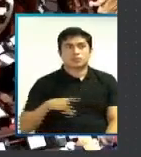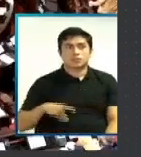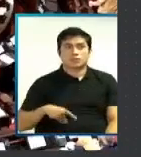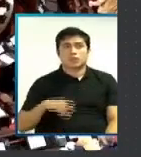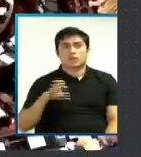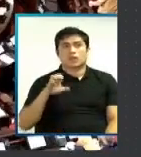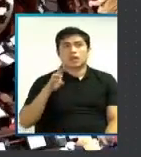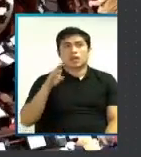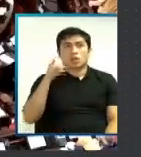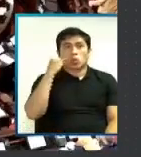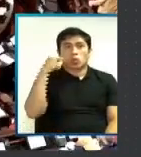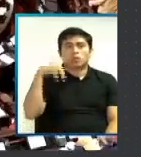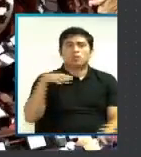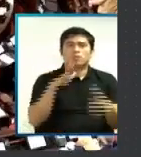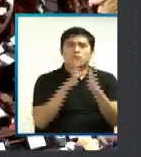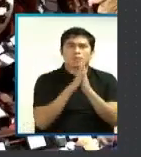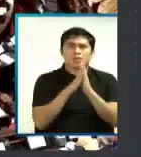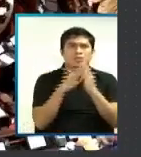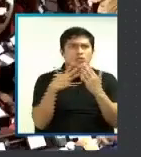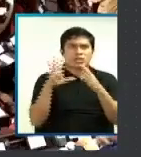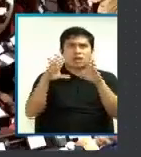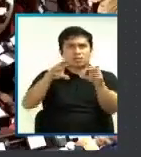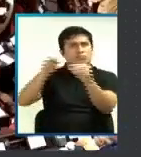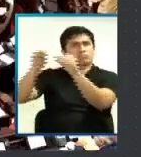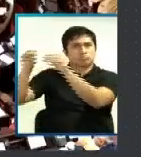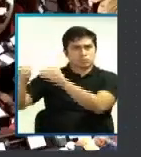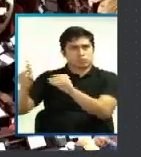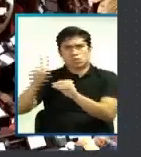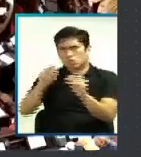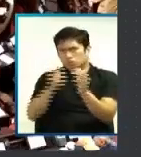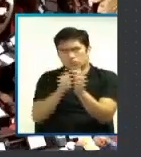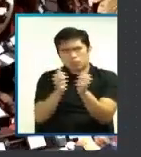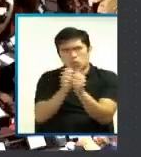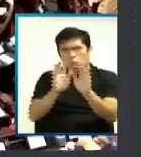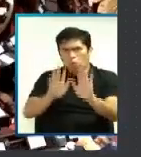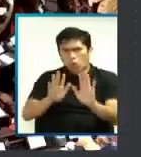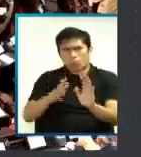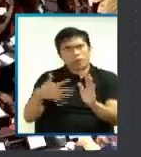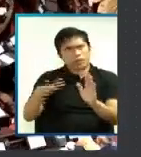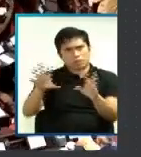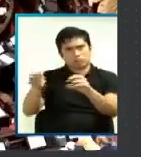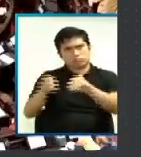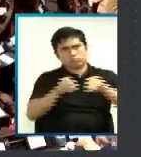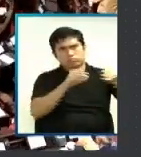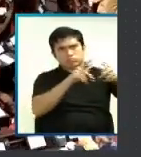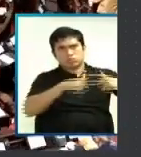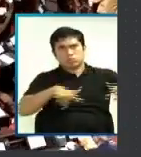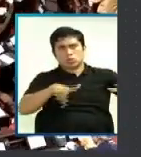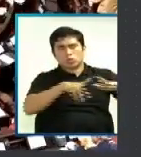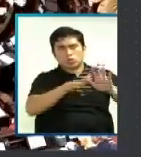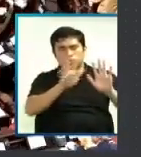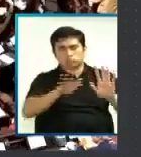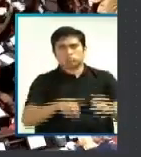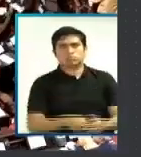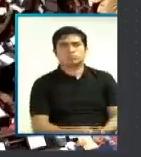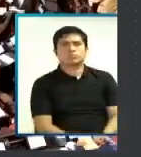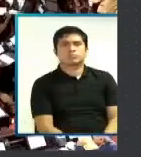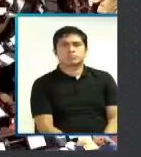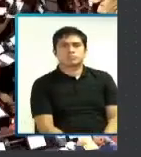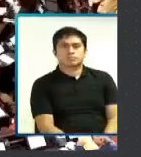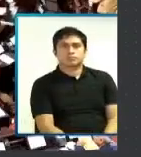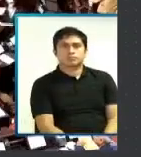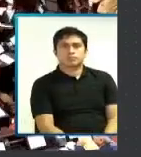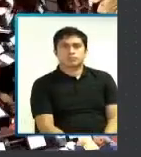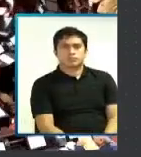plenaria para ver si los diputados al final de cuentas acuerdan enviar esta iniciativa de ley a